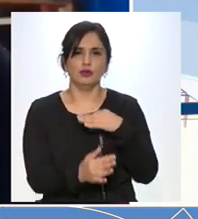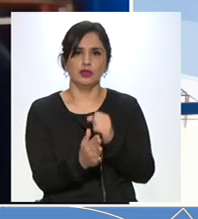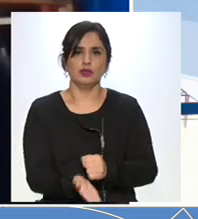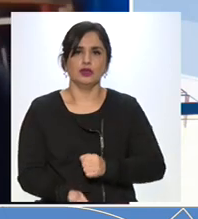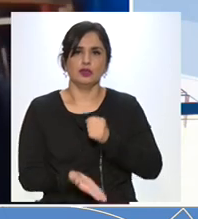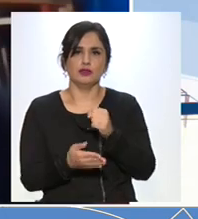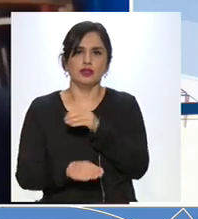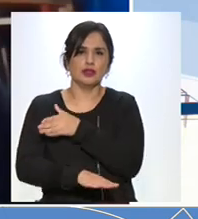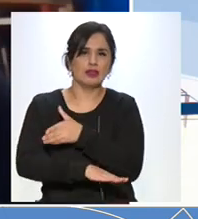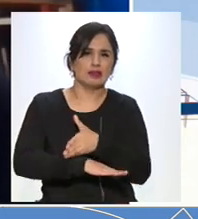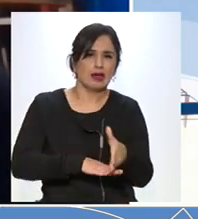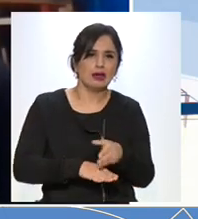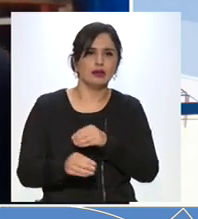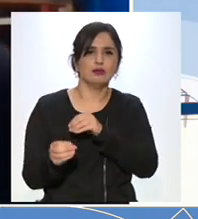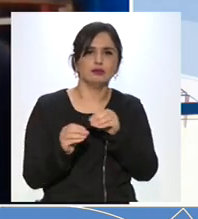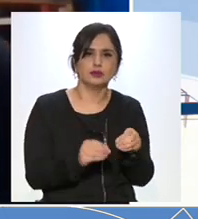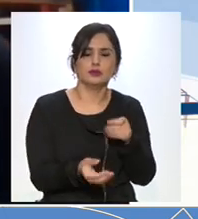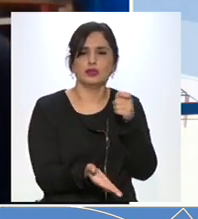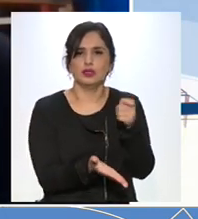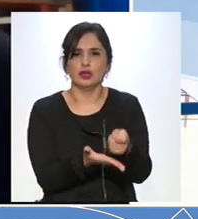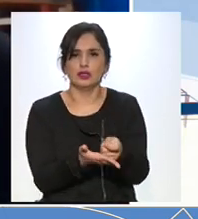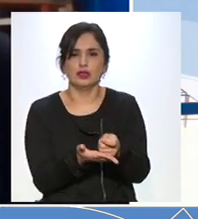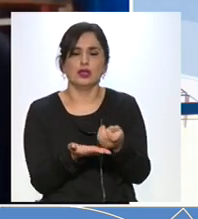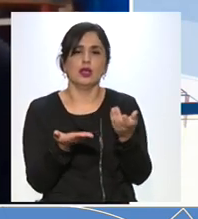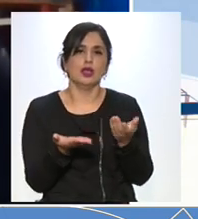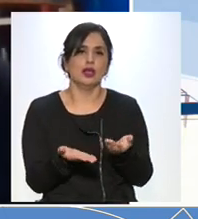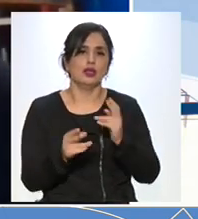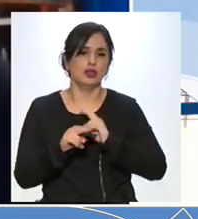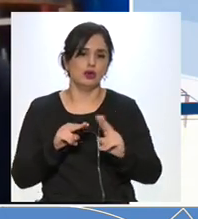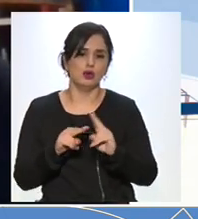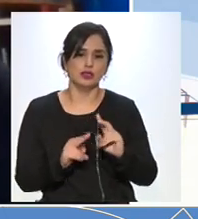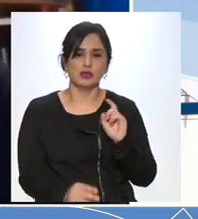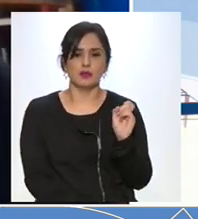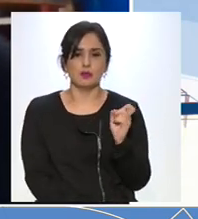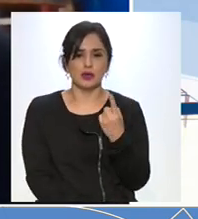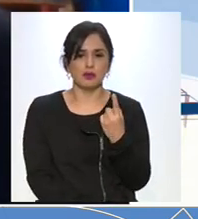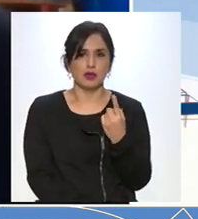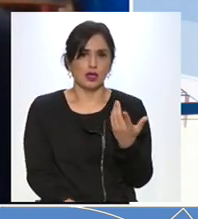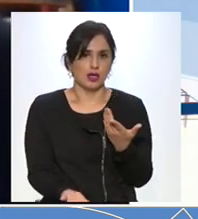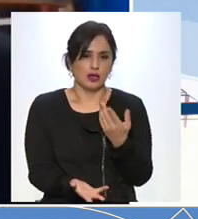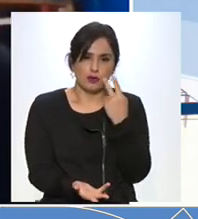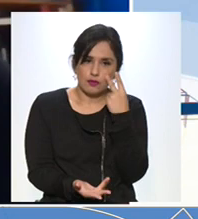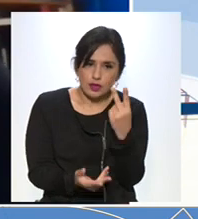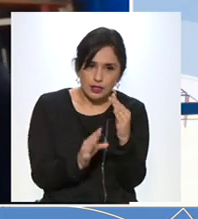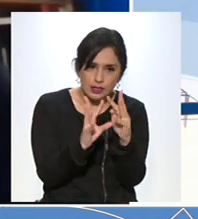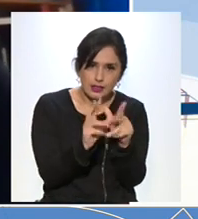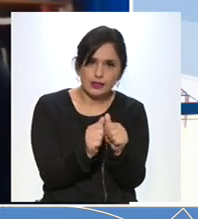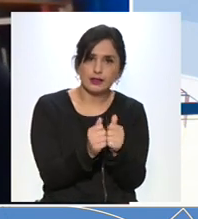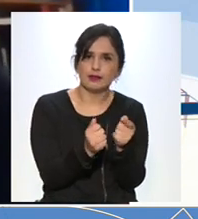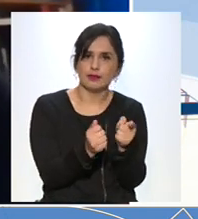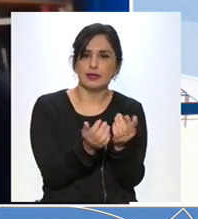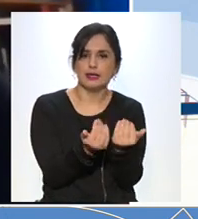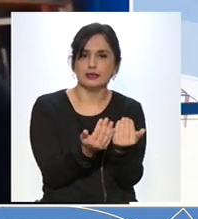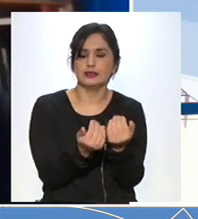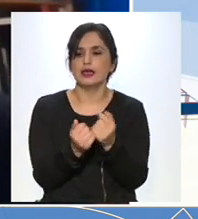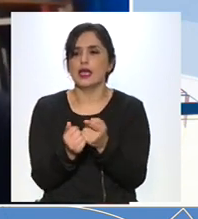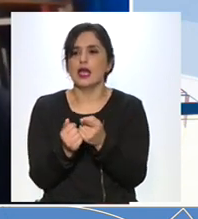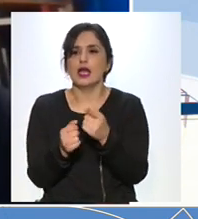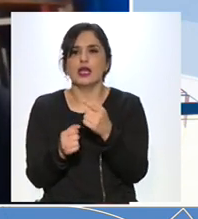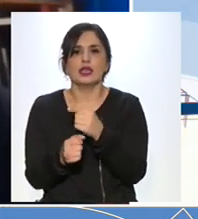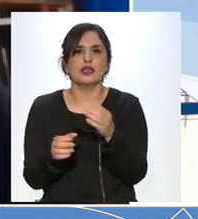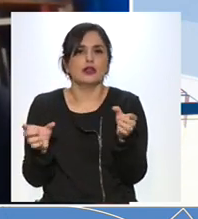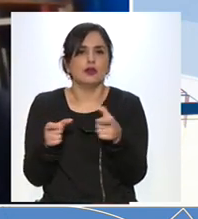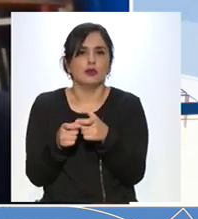tarde, y lo hace primero por la necesidad de las familias y de las pymes, y por la presión que tiene de la oposición,